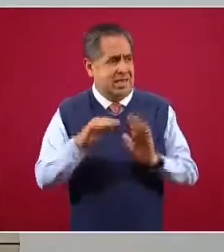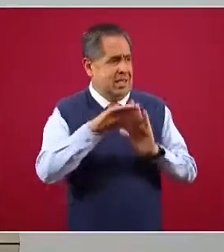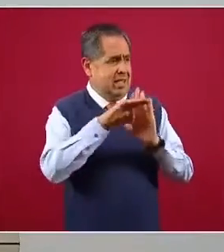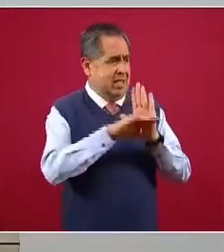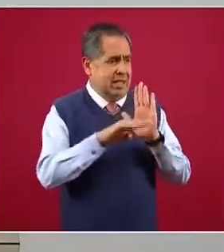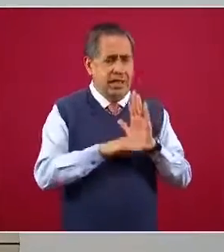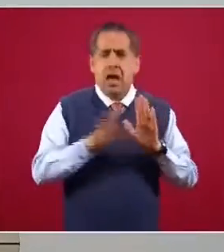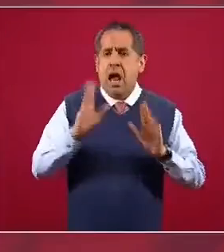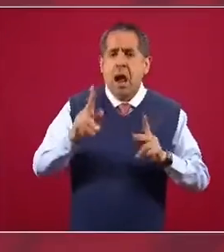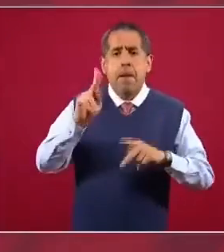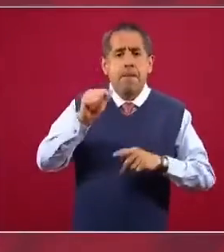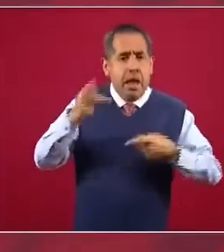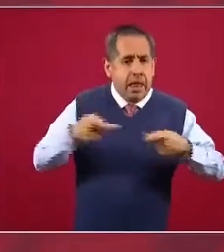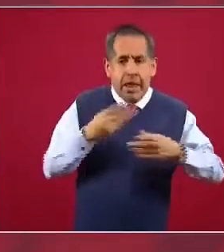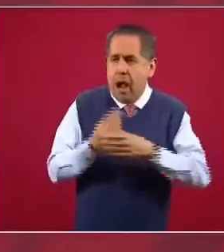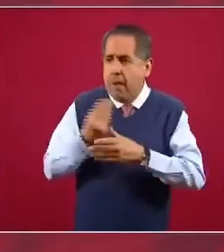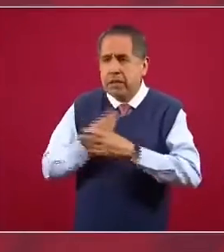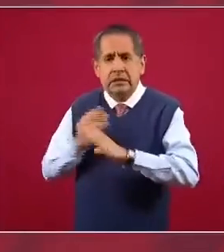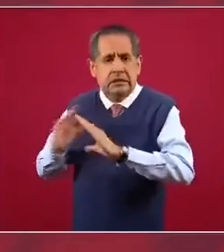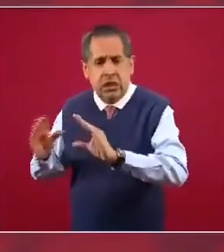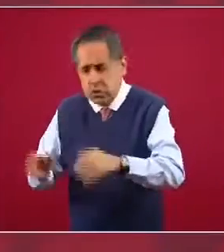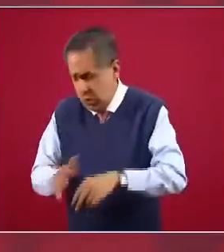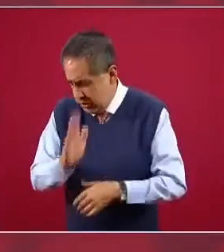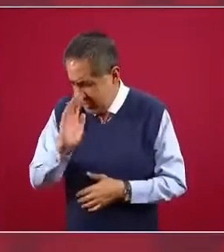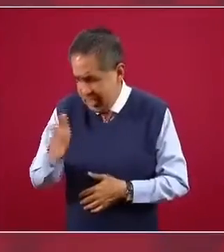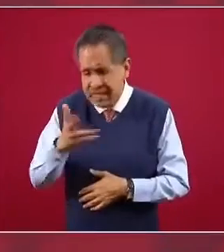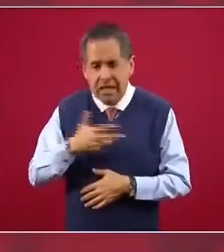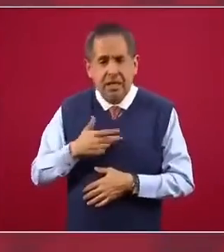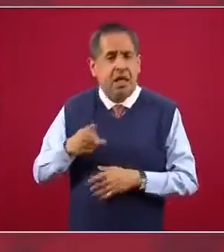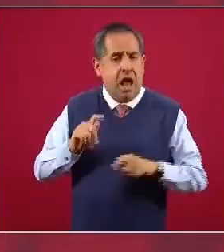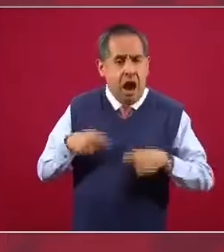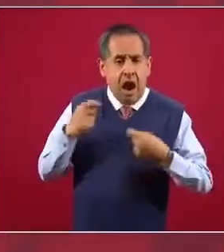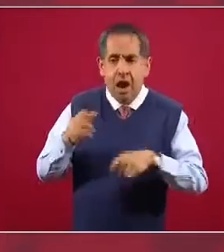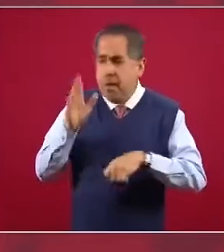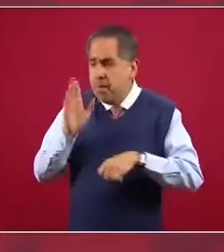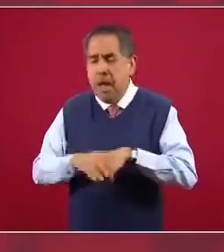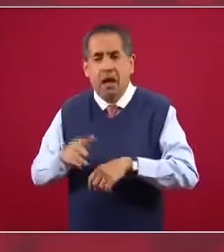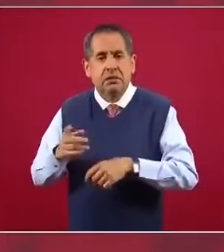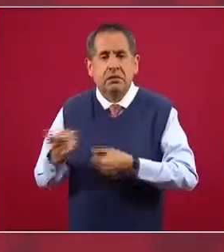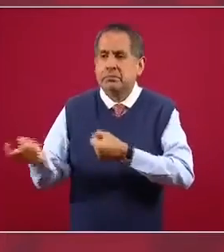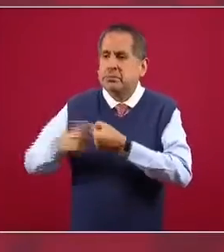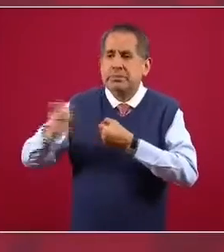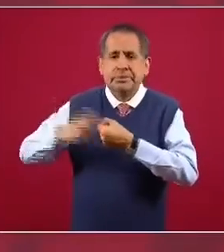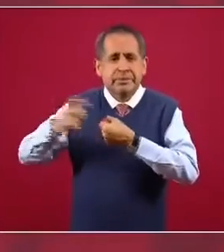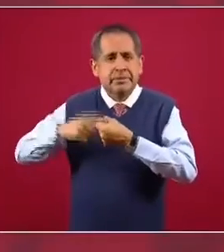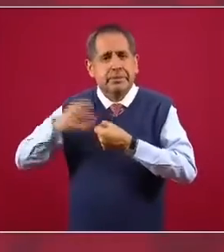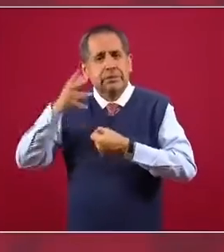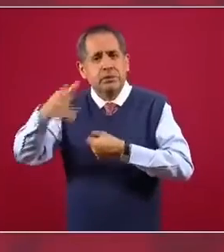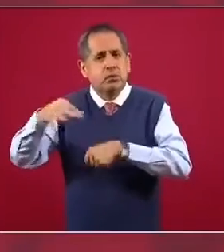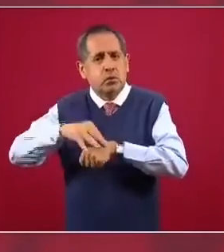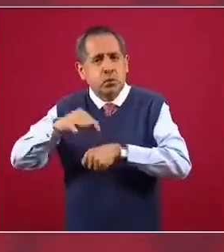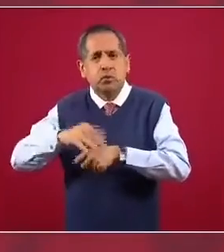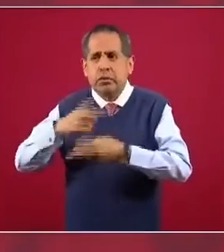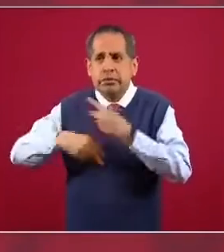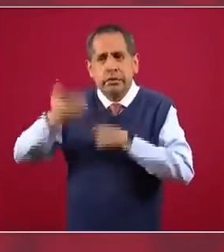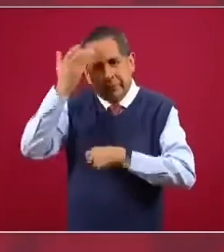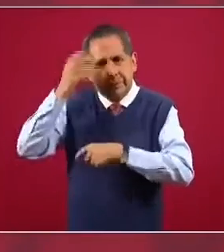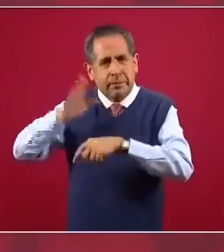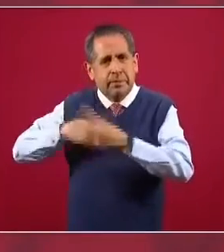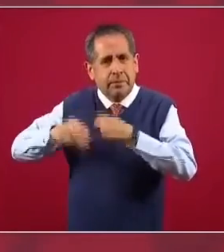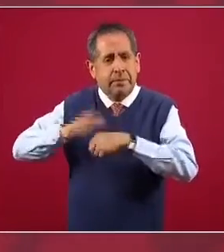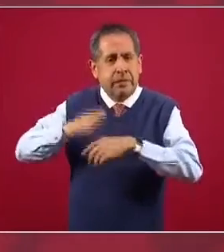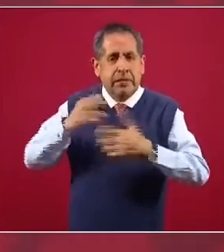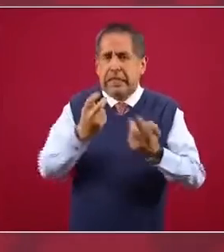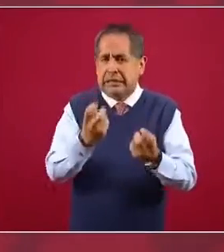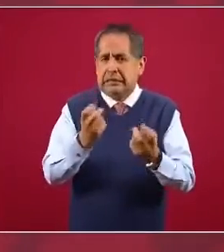de capacitación, hay una iniciativa para reforzar, aumentar la plantilla. Hay todo esto para que realmente sea